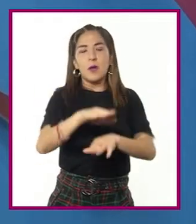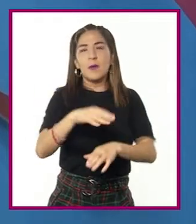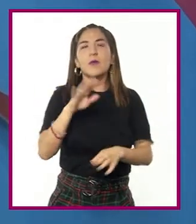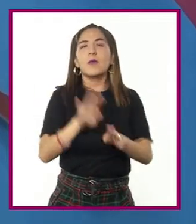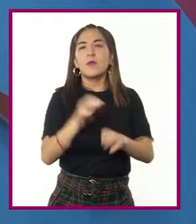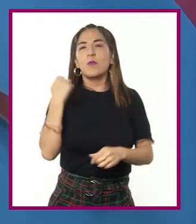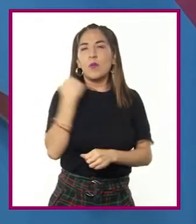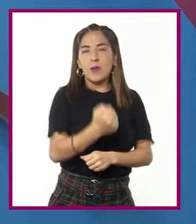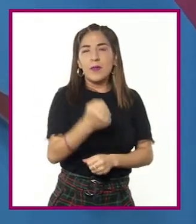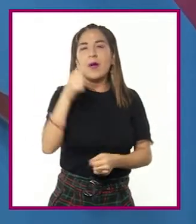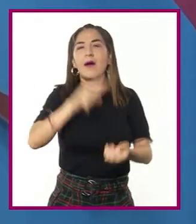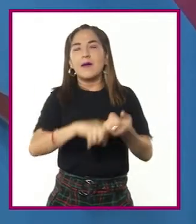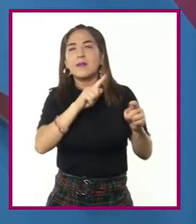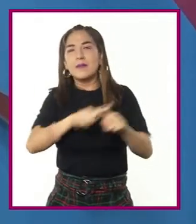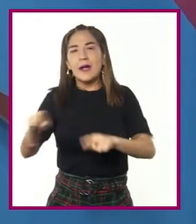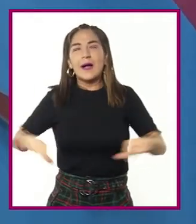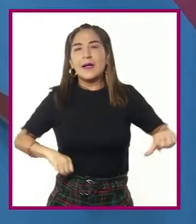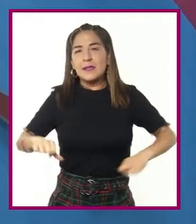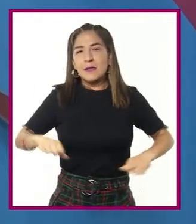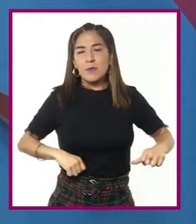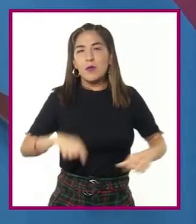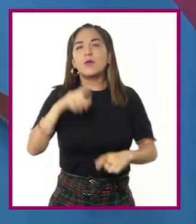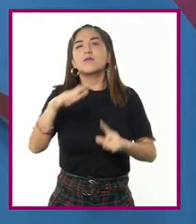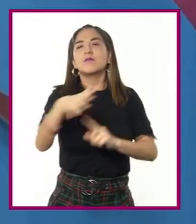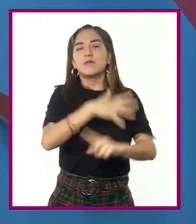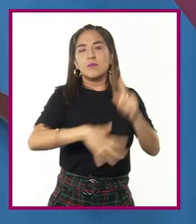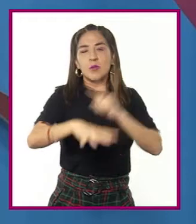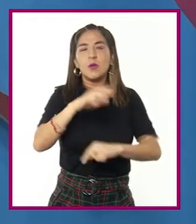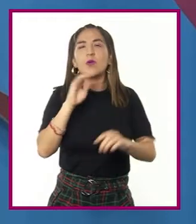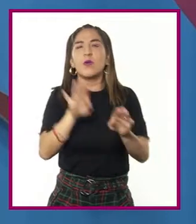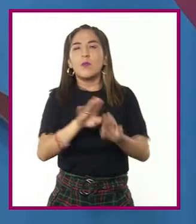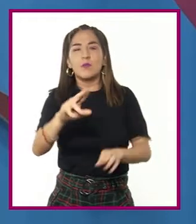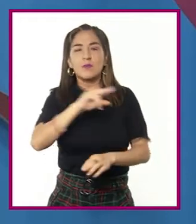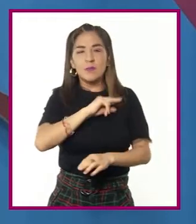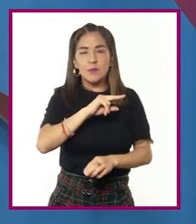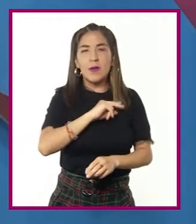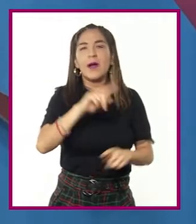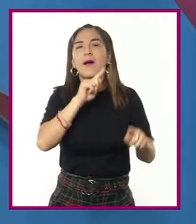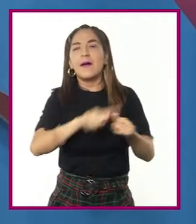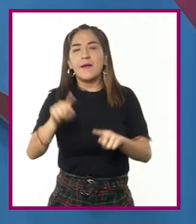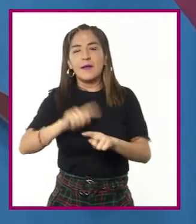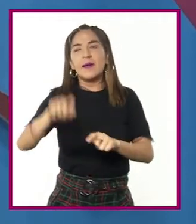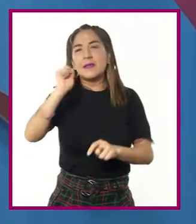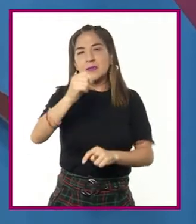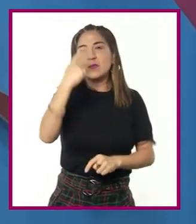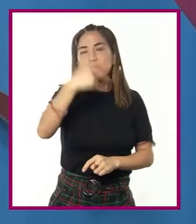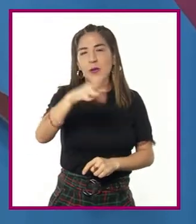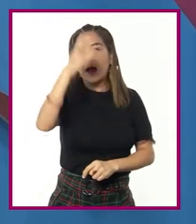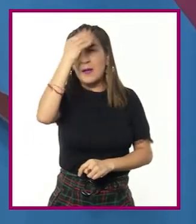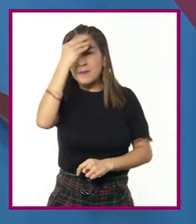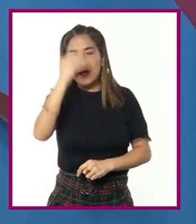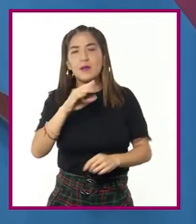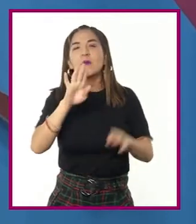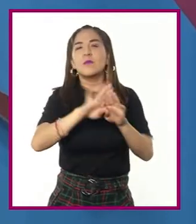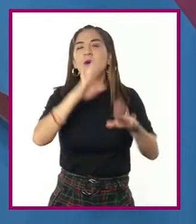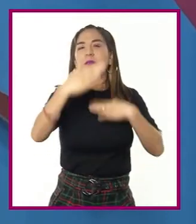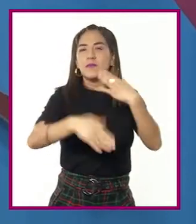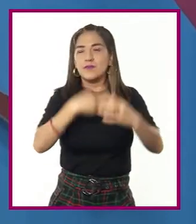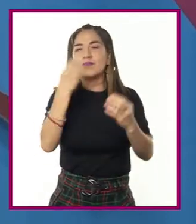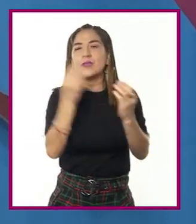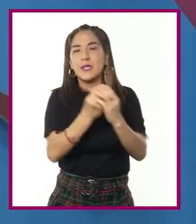su ejercicio en el ámbito público y privado. Podrán retomar los saberes aprendidos en sesiones previas